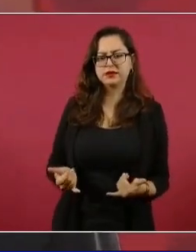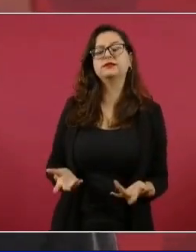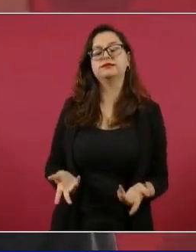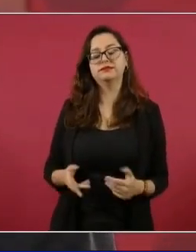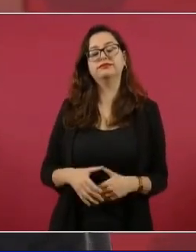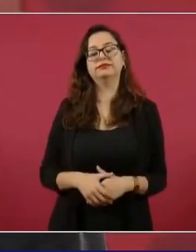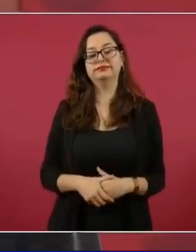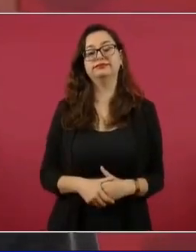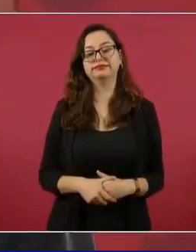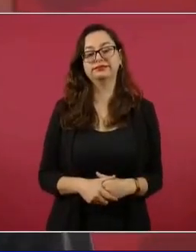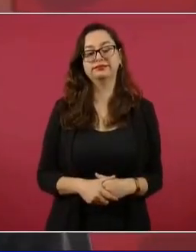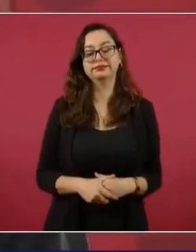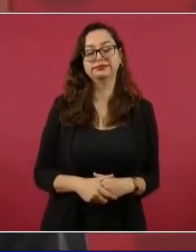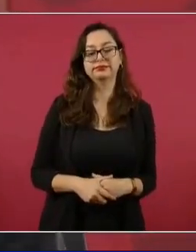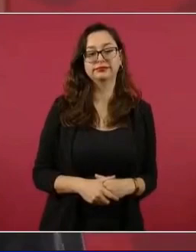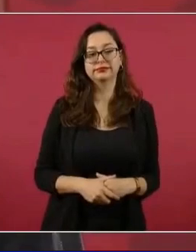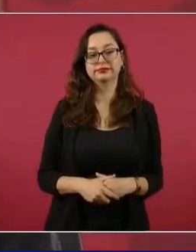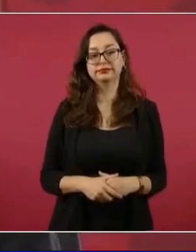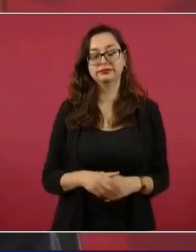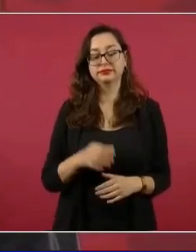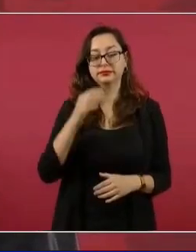porque